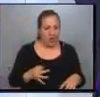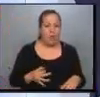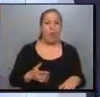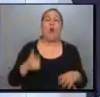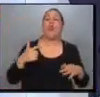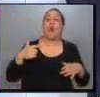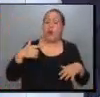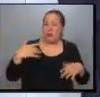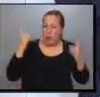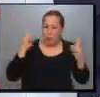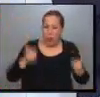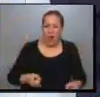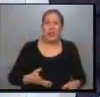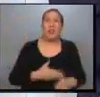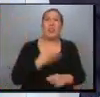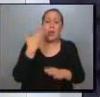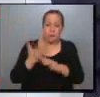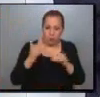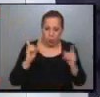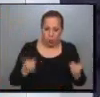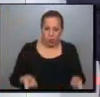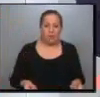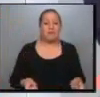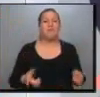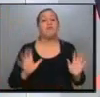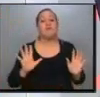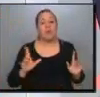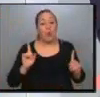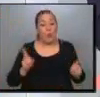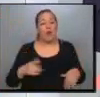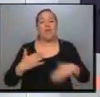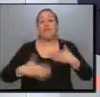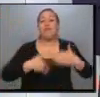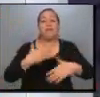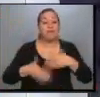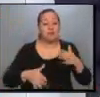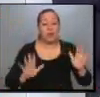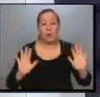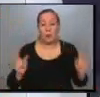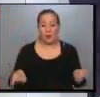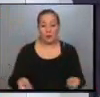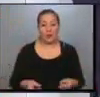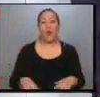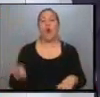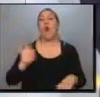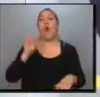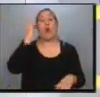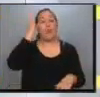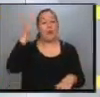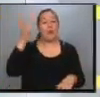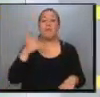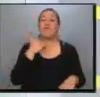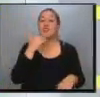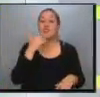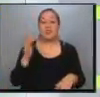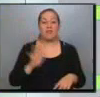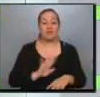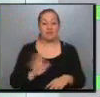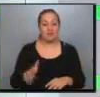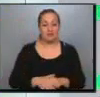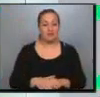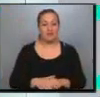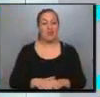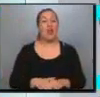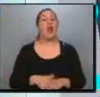¿queda algo? Y vamos a ver, con el paso del tiempo... ¿O caduca eso? ¿Prescribe en algún momento el tema de las cenizas? Cuando